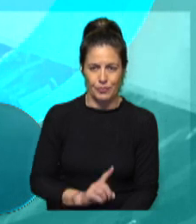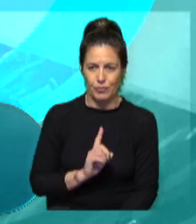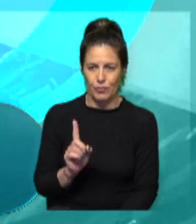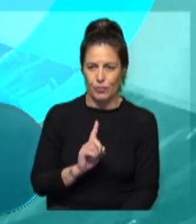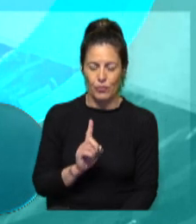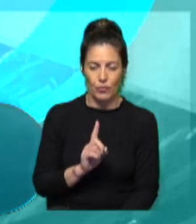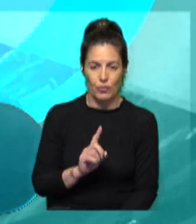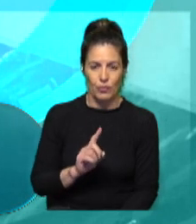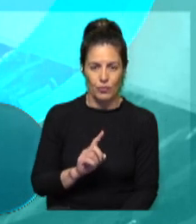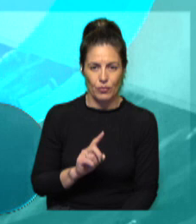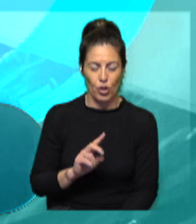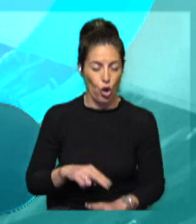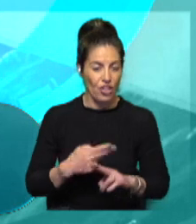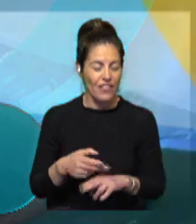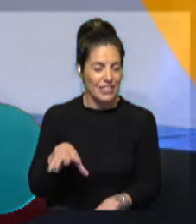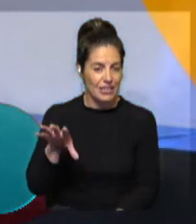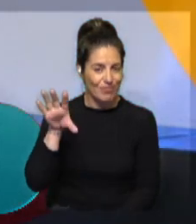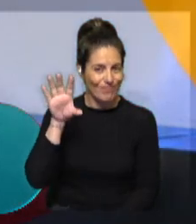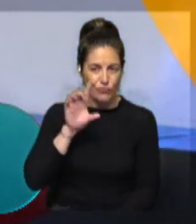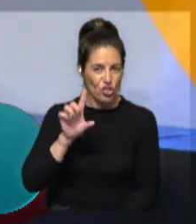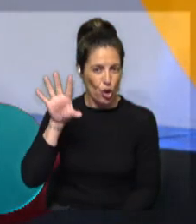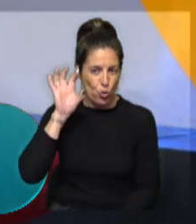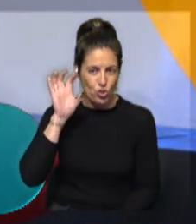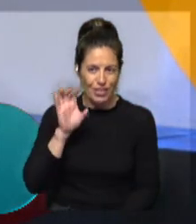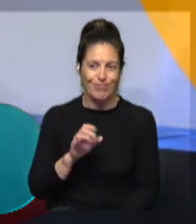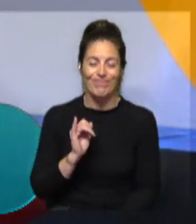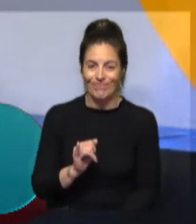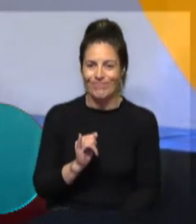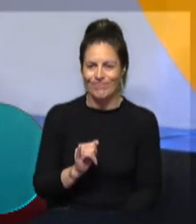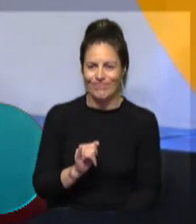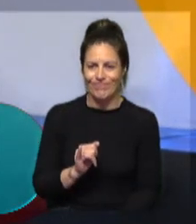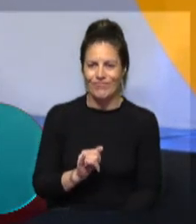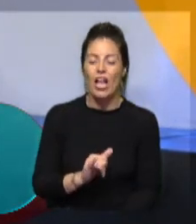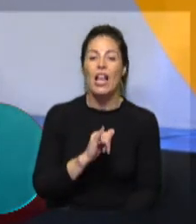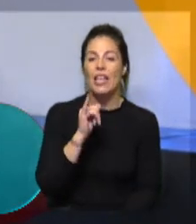No, se volvió a ir. Sí. Es lo que tiene la televisión.